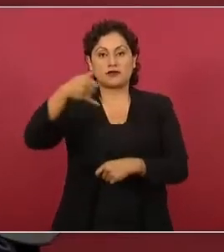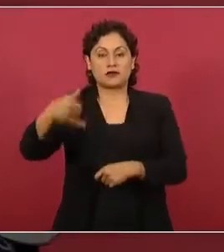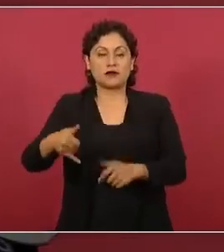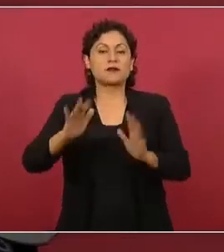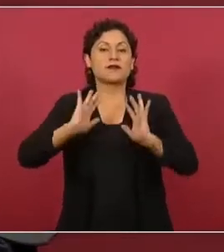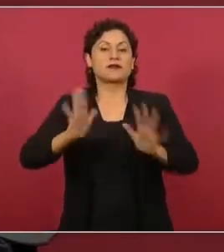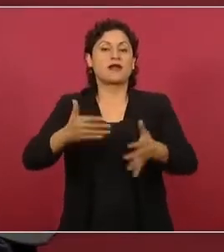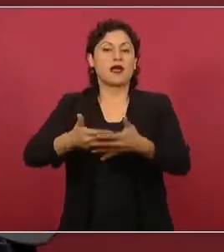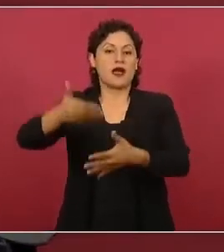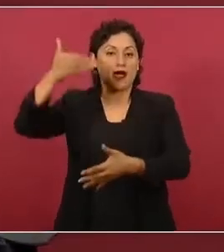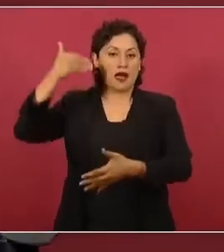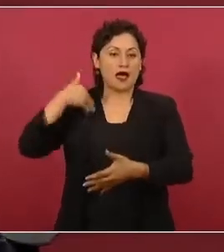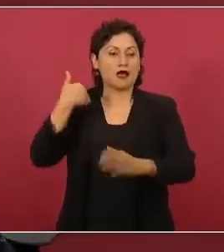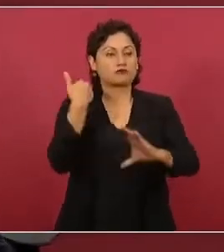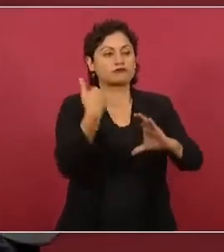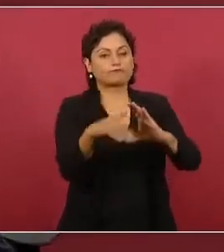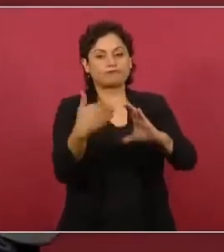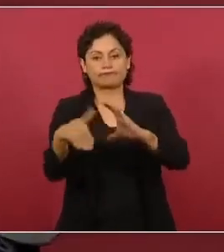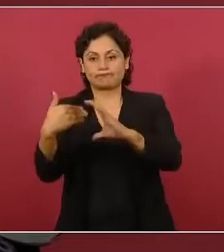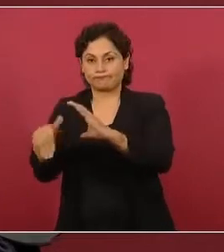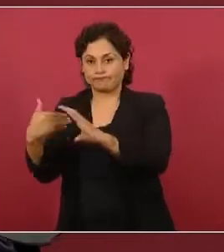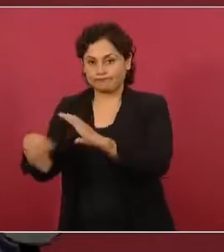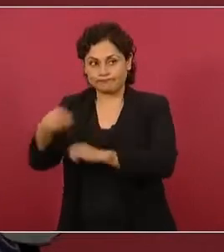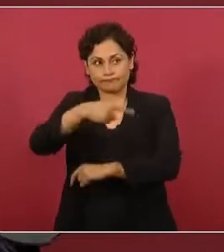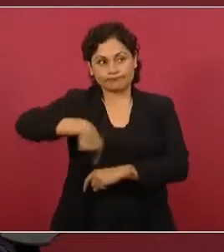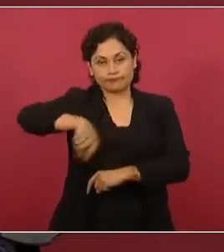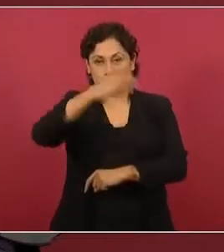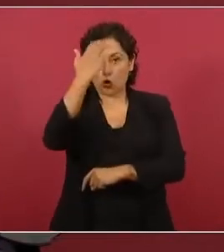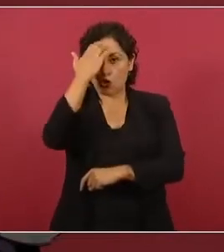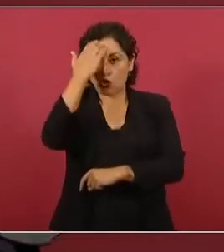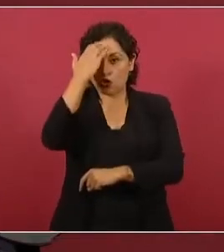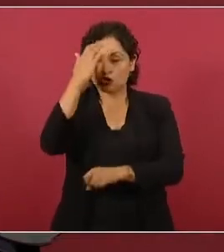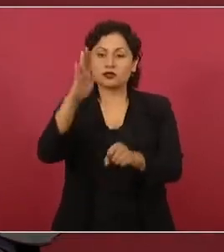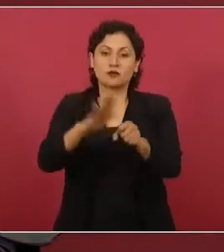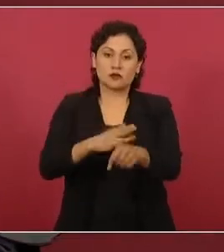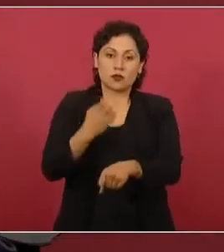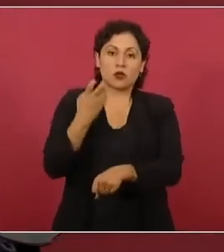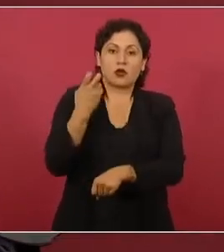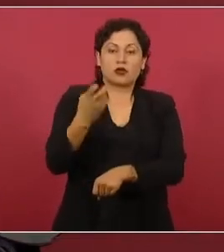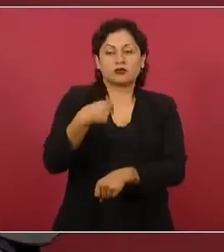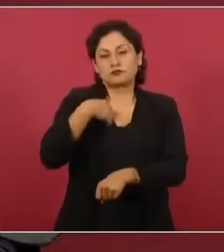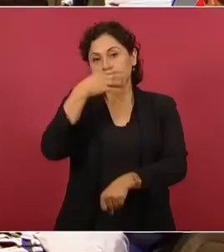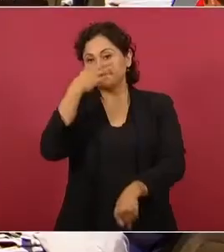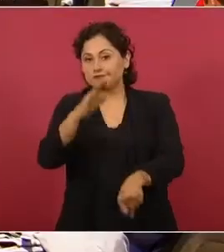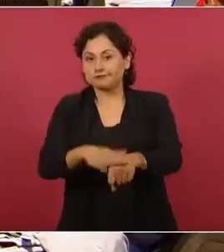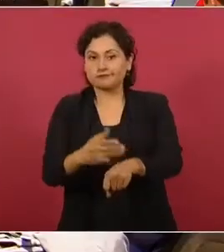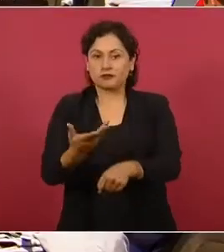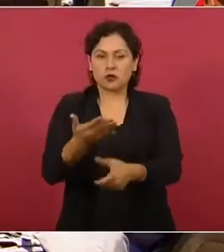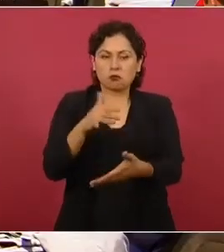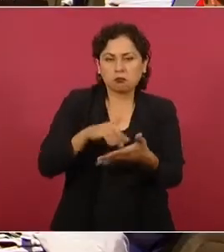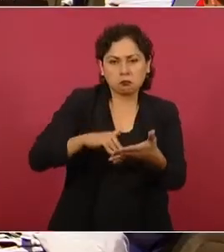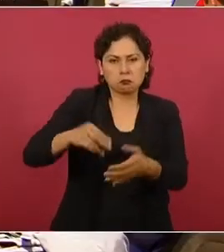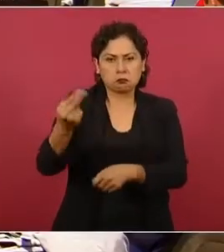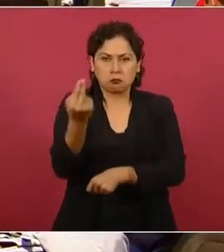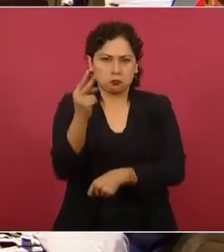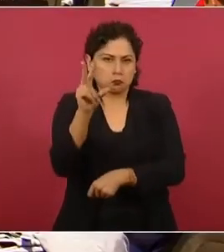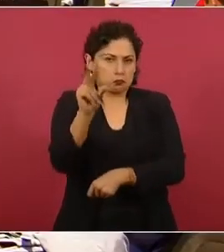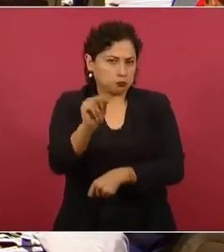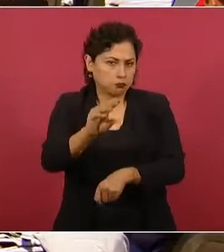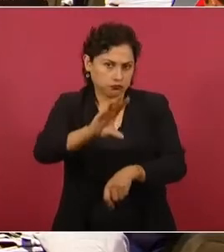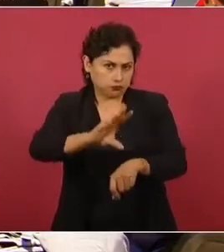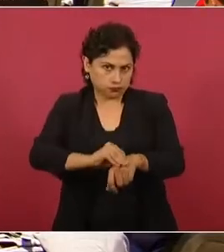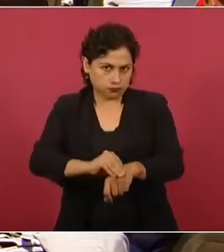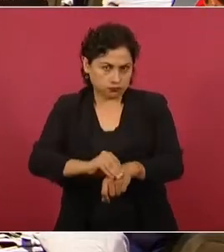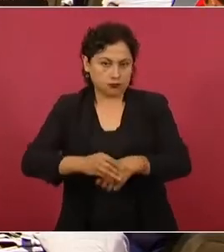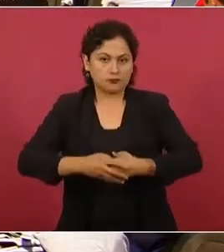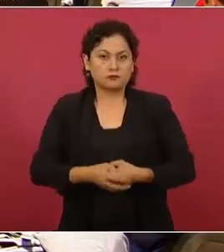a consideración con la debida antelación, por lo que se solicita dispensar su lectura. Pregunto a las señoras